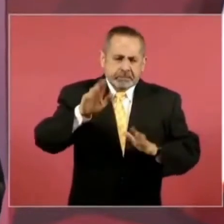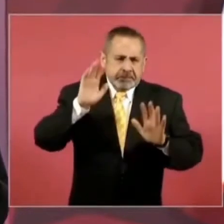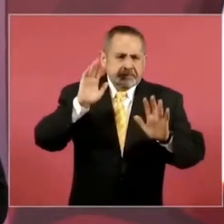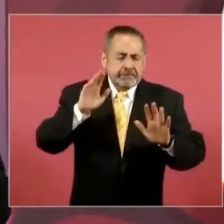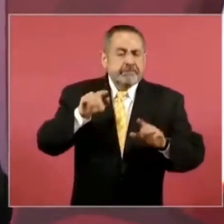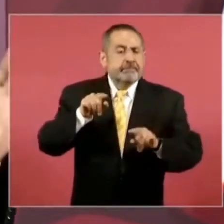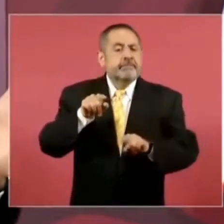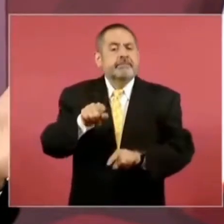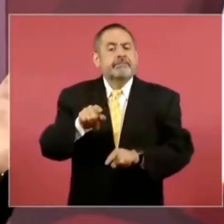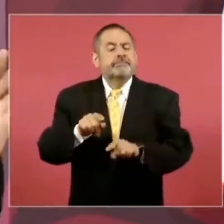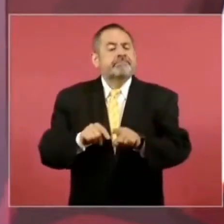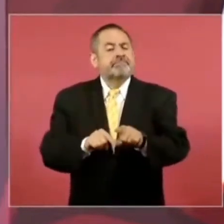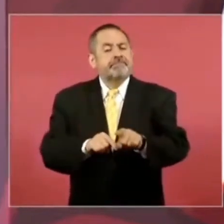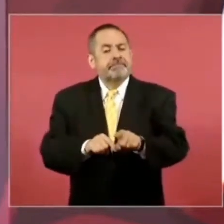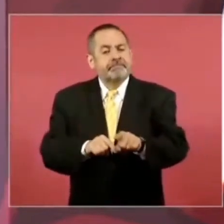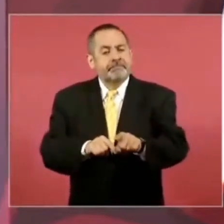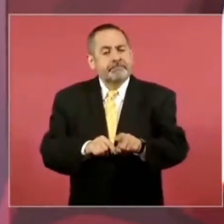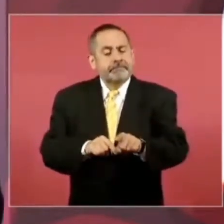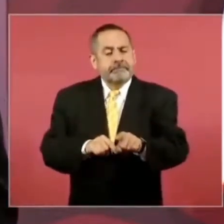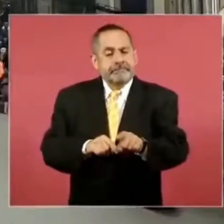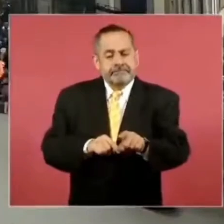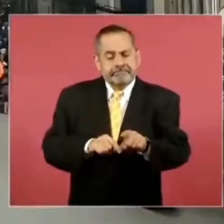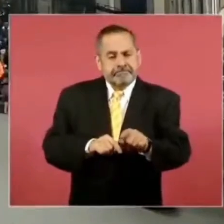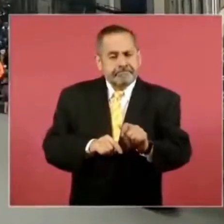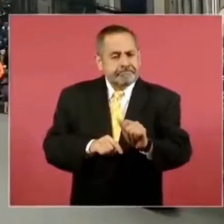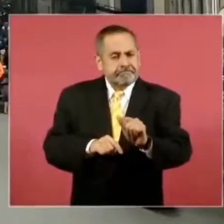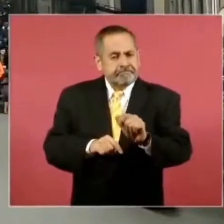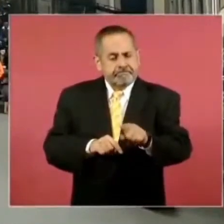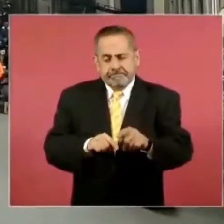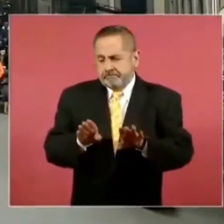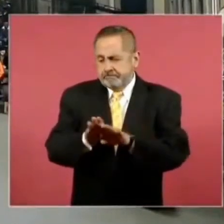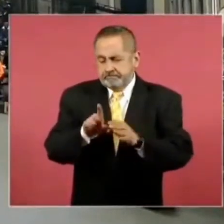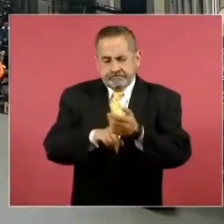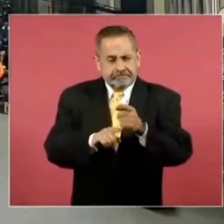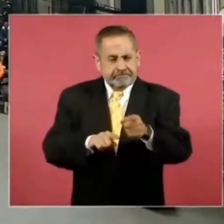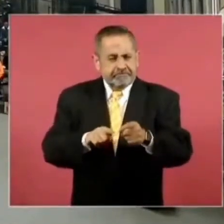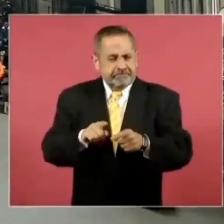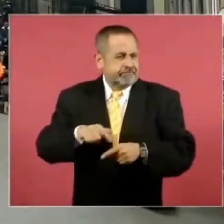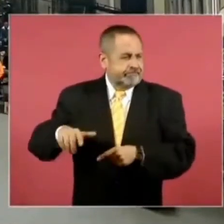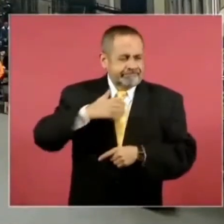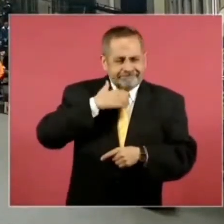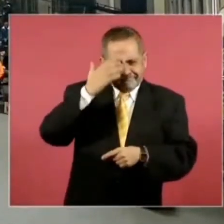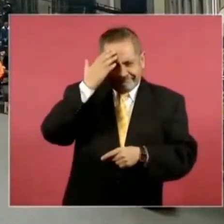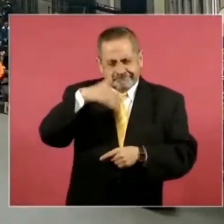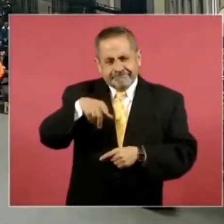sobre todo en lo que se conoció